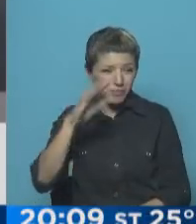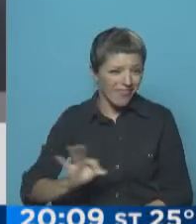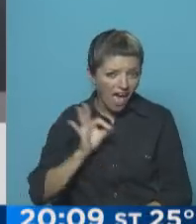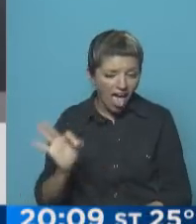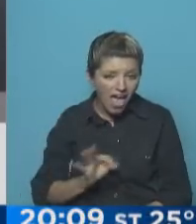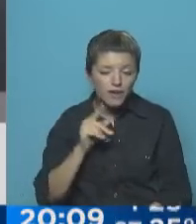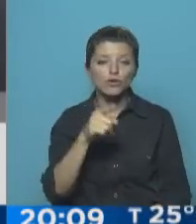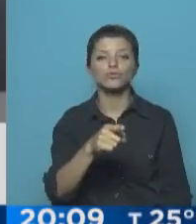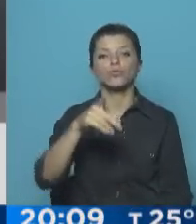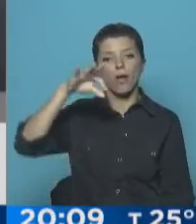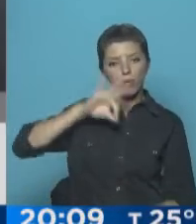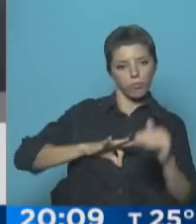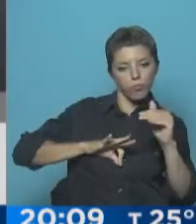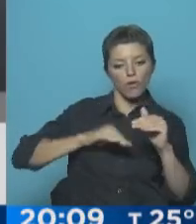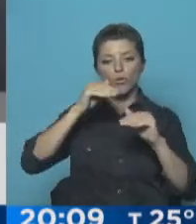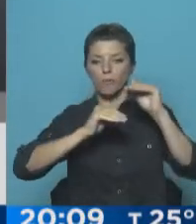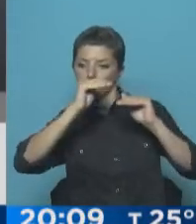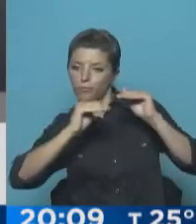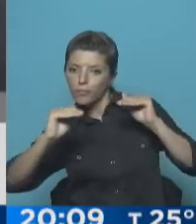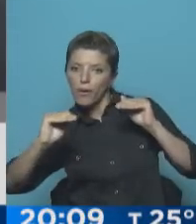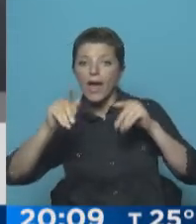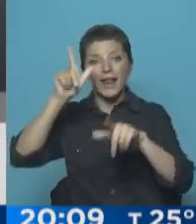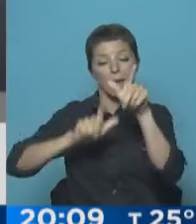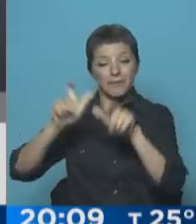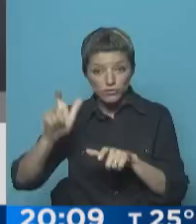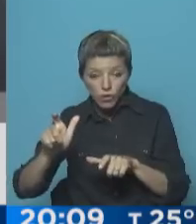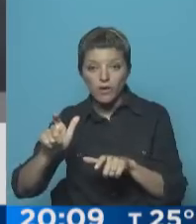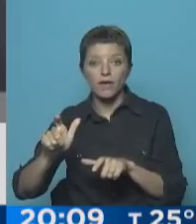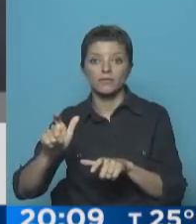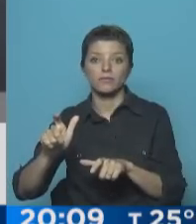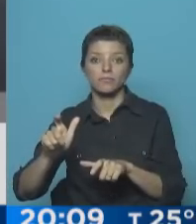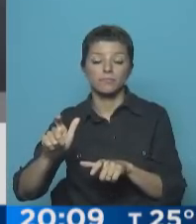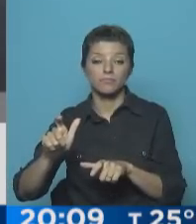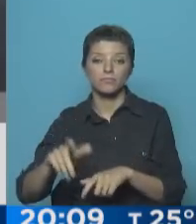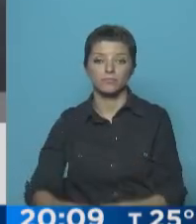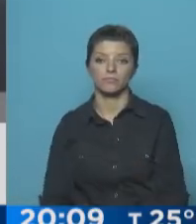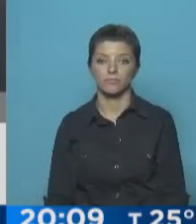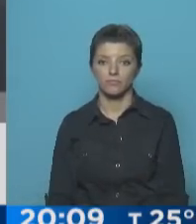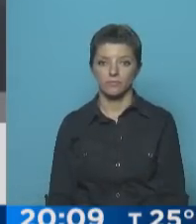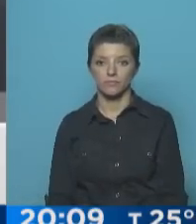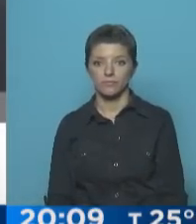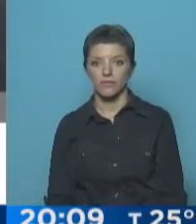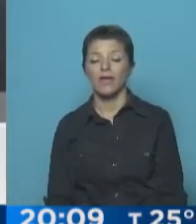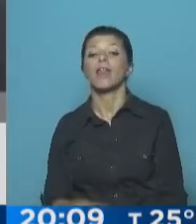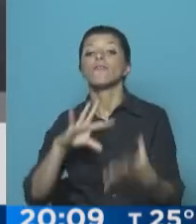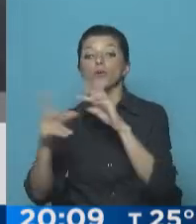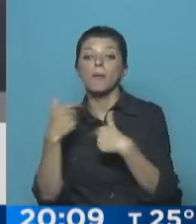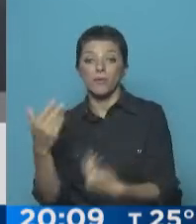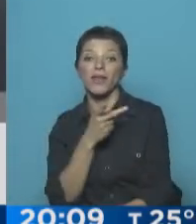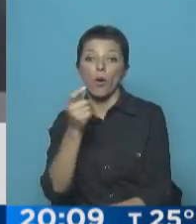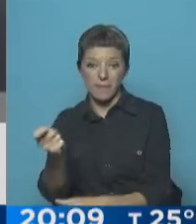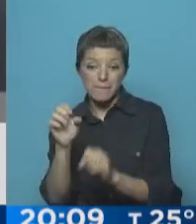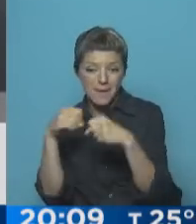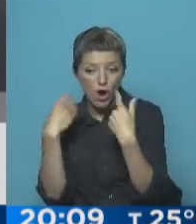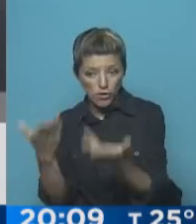fue equilibrado y el ámbito urbano, las personas de ingresos fijos, tuvimos mejora en la capacidad de compra de nuestro poder adquisitivo,